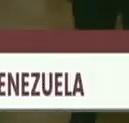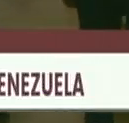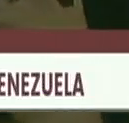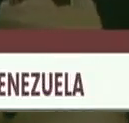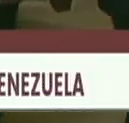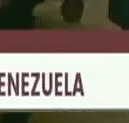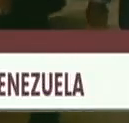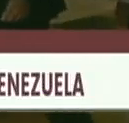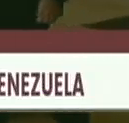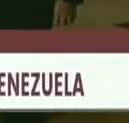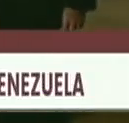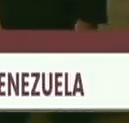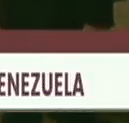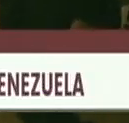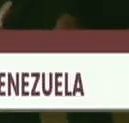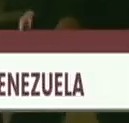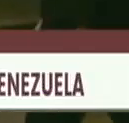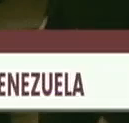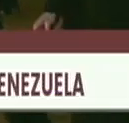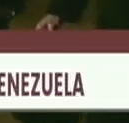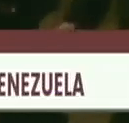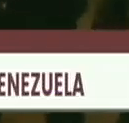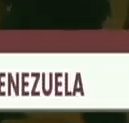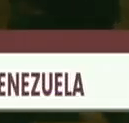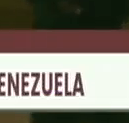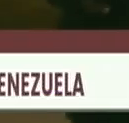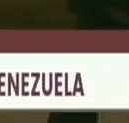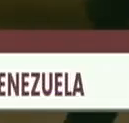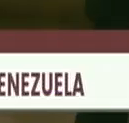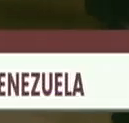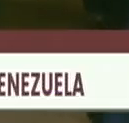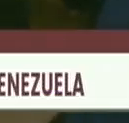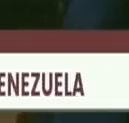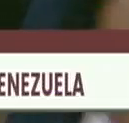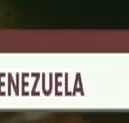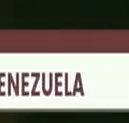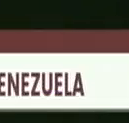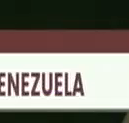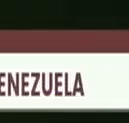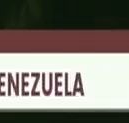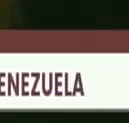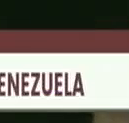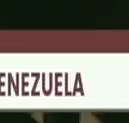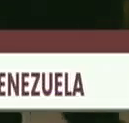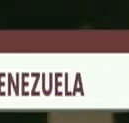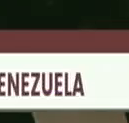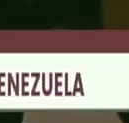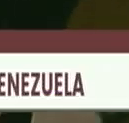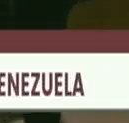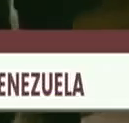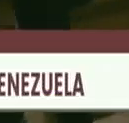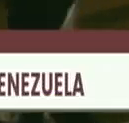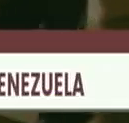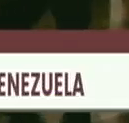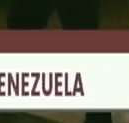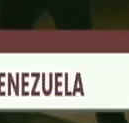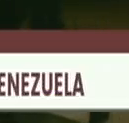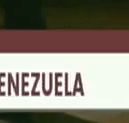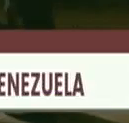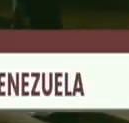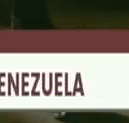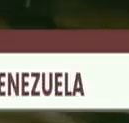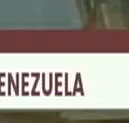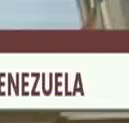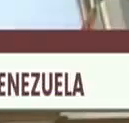de esta transmisión, es otra de las actividades que se desarrollan en estos espacios para conmemorar estos 46 aniversarios de las relaciones